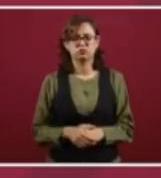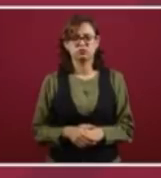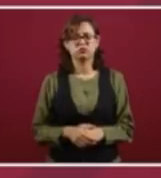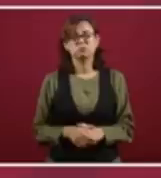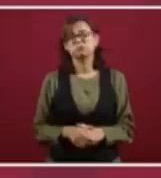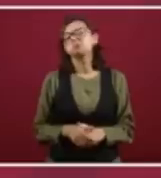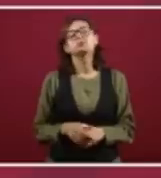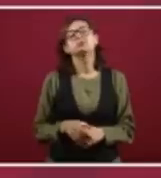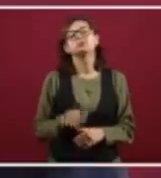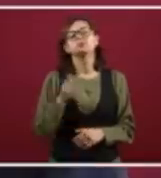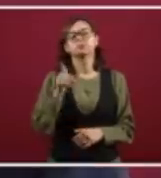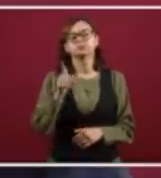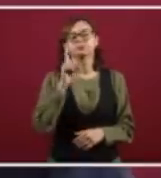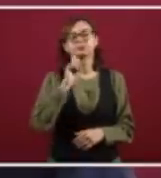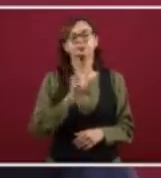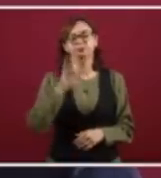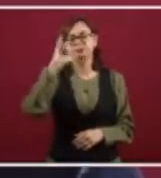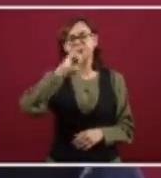decida.